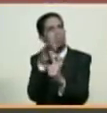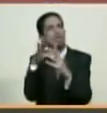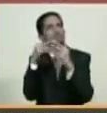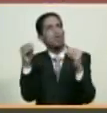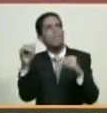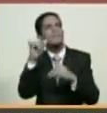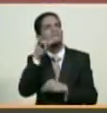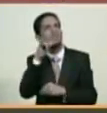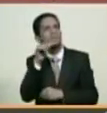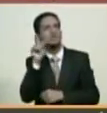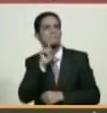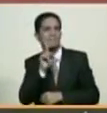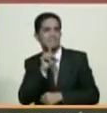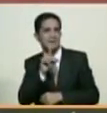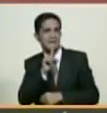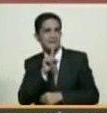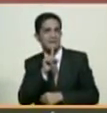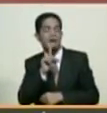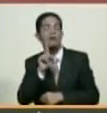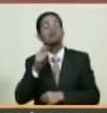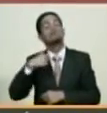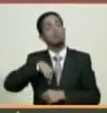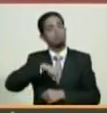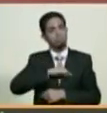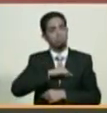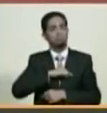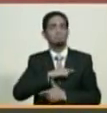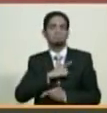falsedades, pues también recurrimos al humor, y eso es